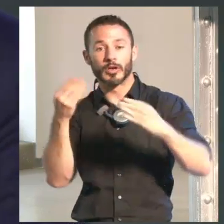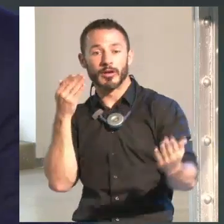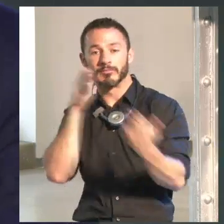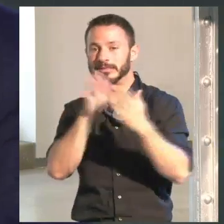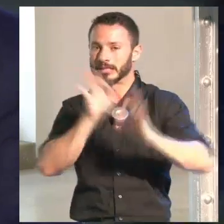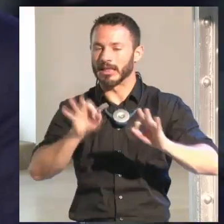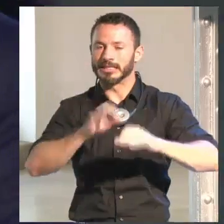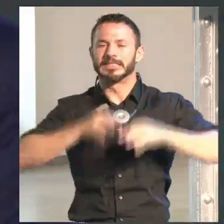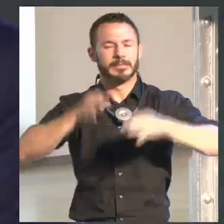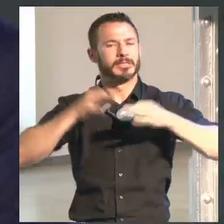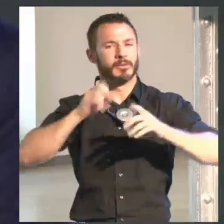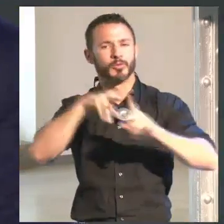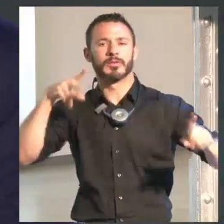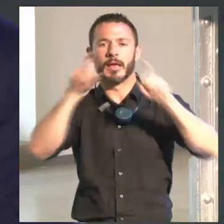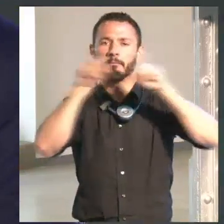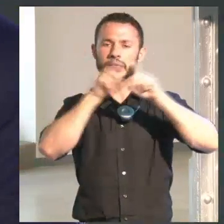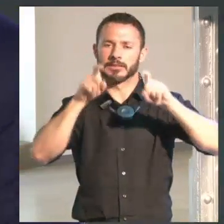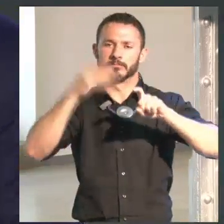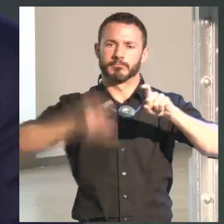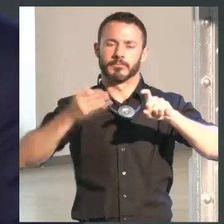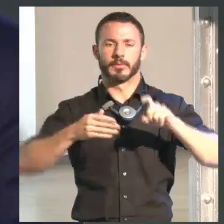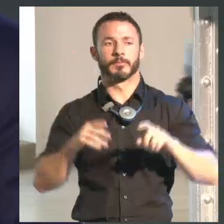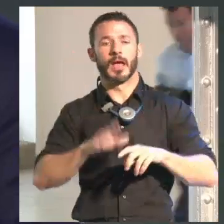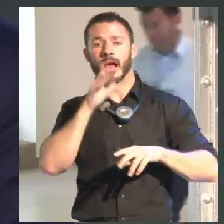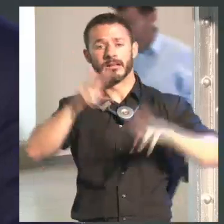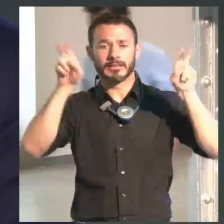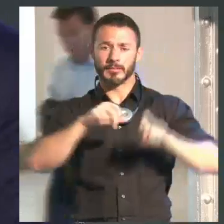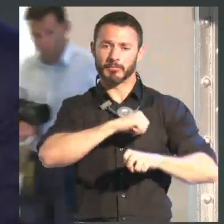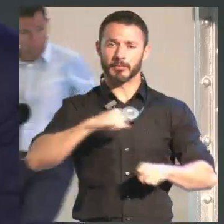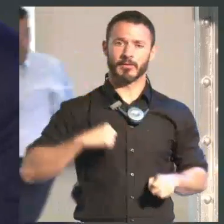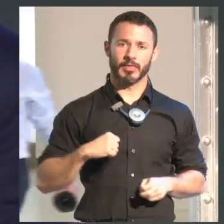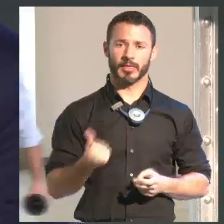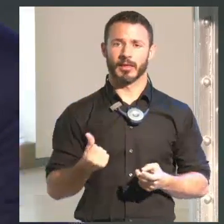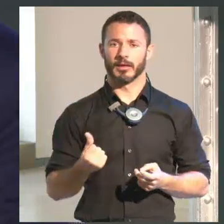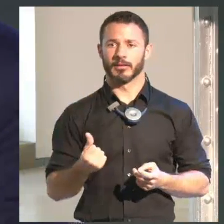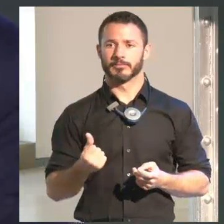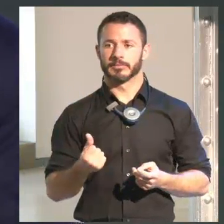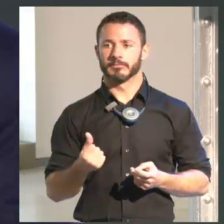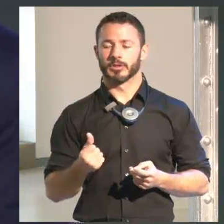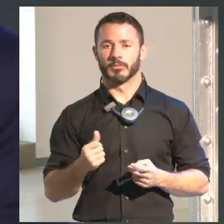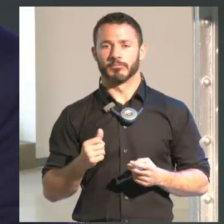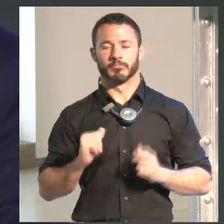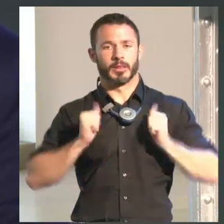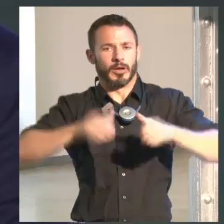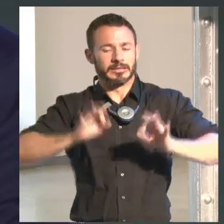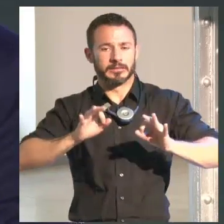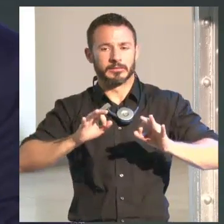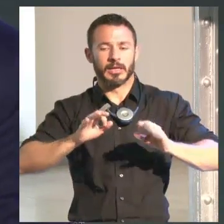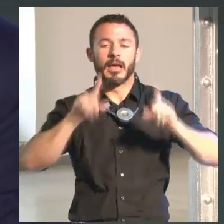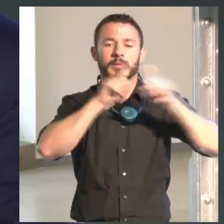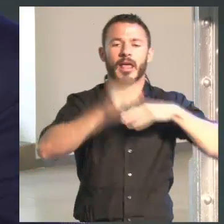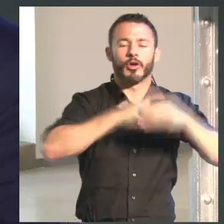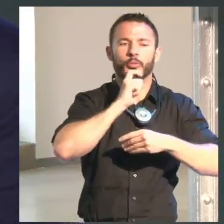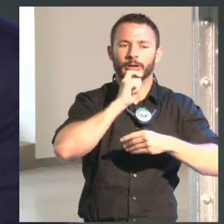empresas. Hablamos de privacidad, exactamente igual. Empezamos a decir qué tendrían que hacer las empresas. Pensemos en el usuario. Es